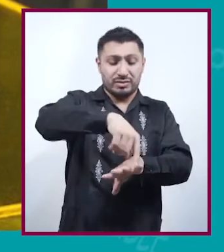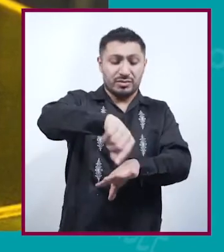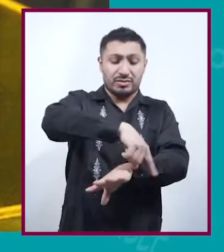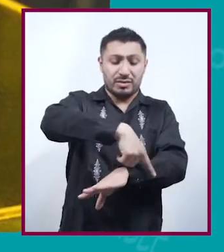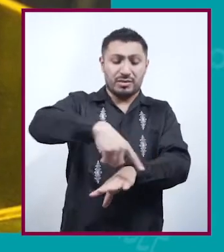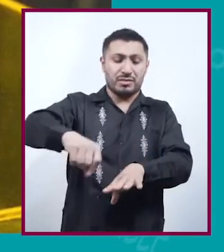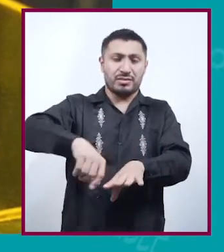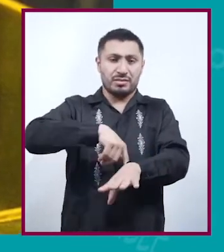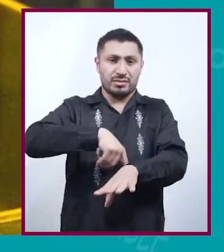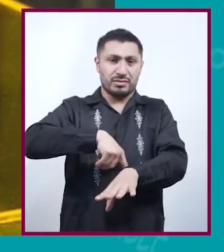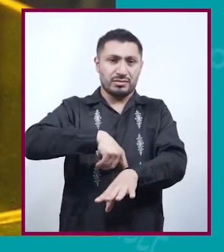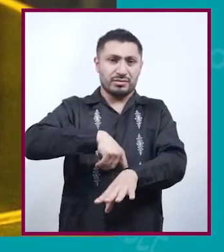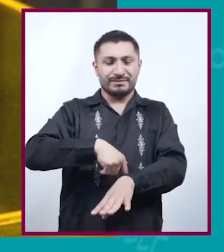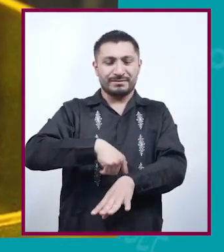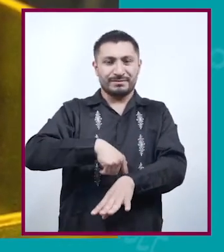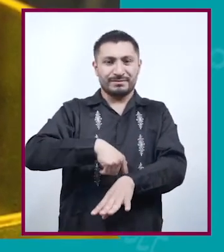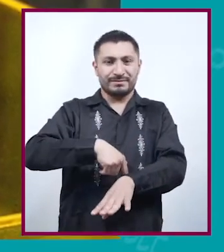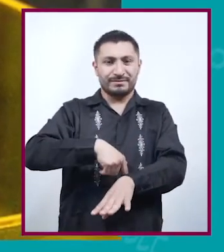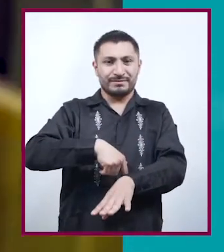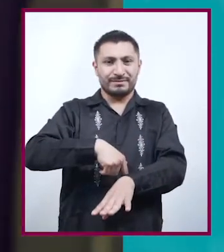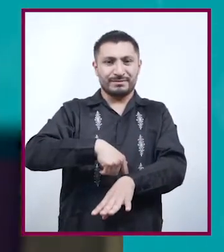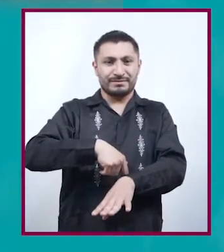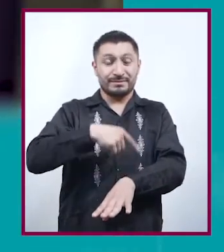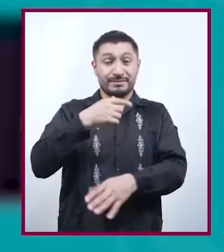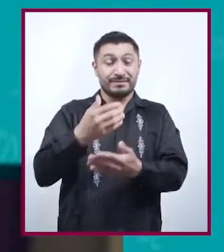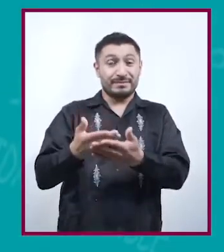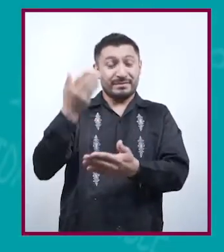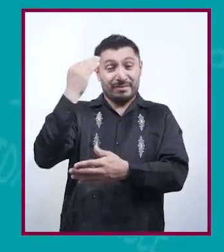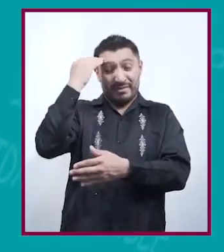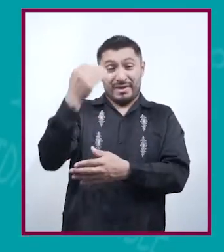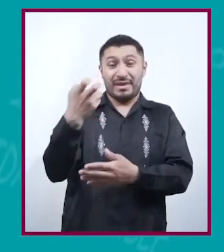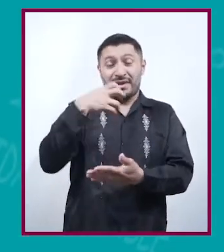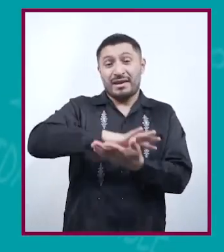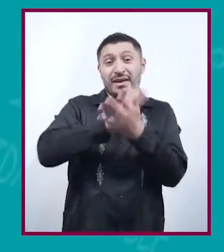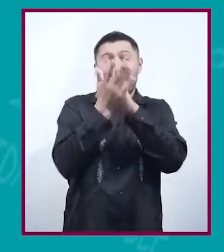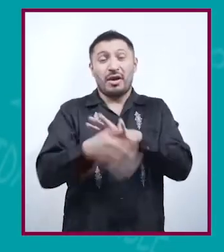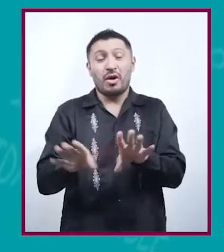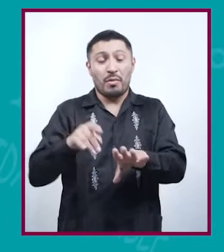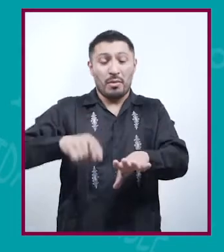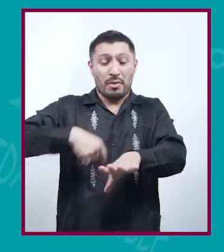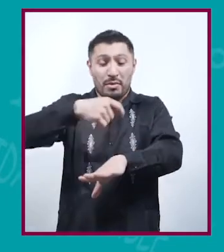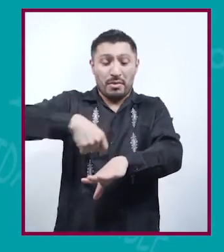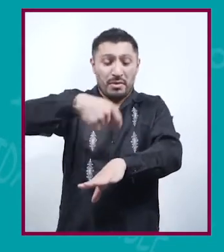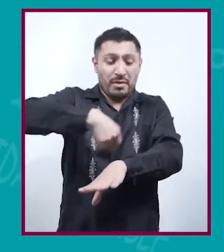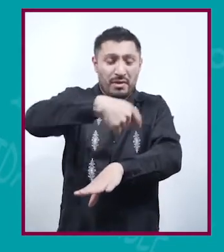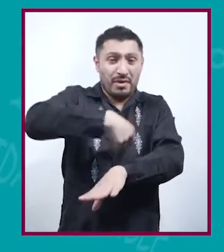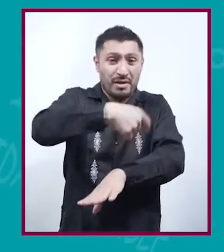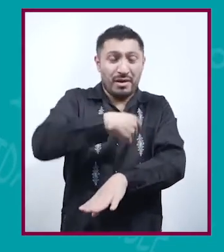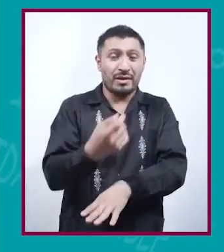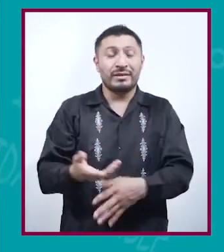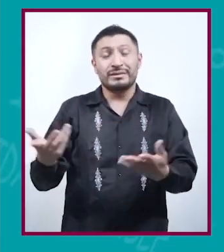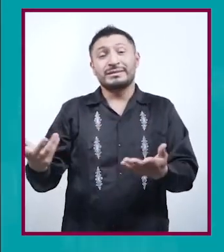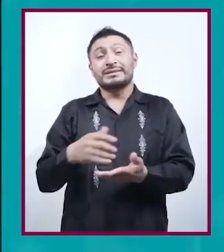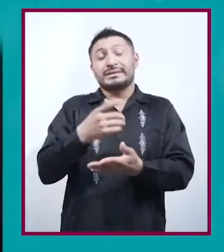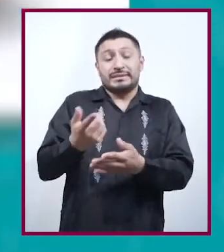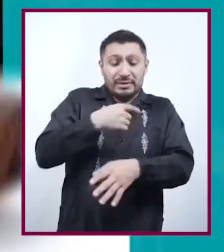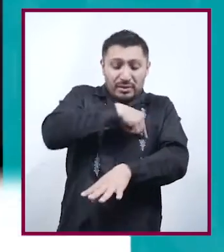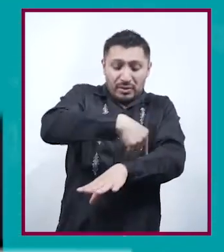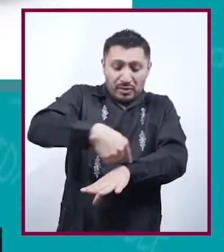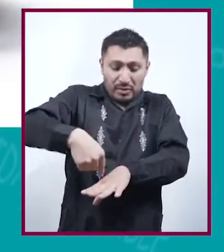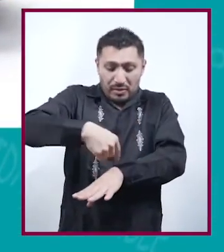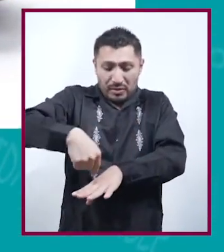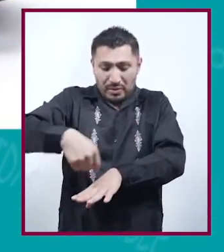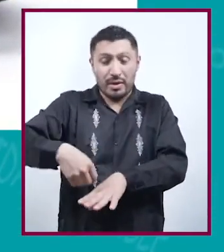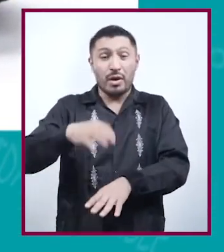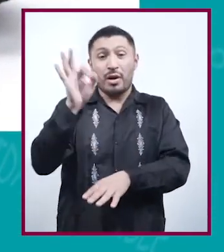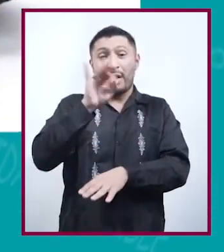oxonianos con aberturas laterales. Con el tiempo, estas se convirtieron en cordones que se trasladaron al centro del zapato. ¿O